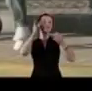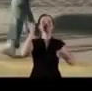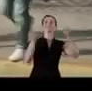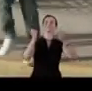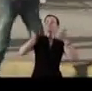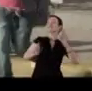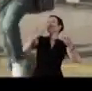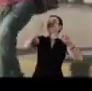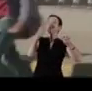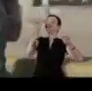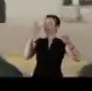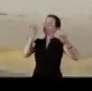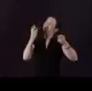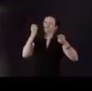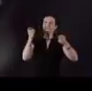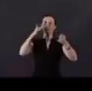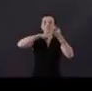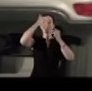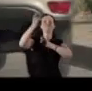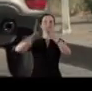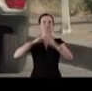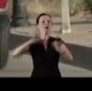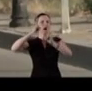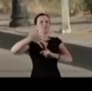¿Qué tal el cole? ¿Bien? ¿Sí?